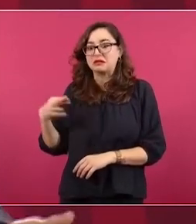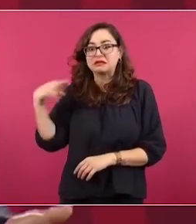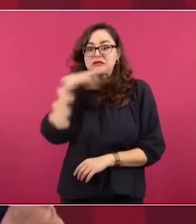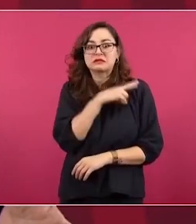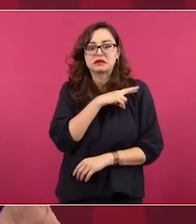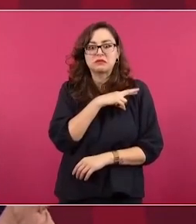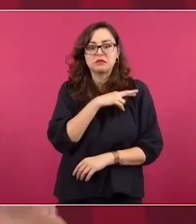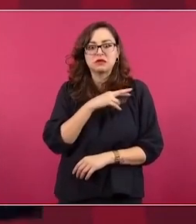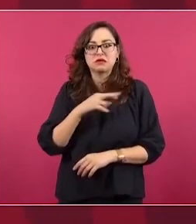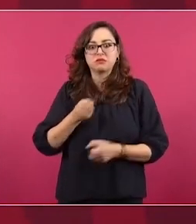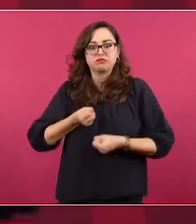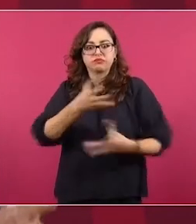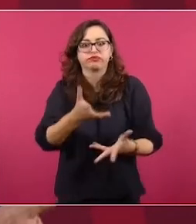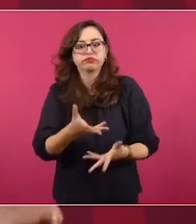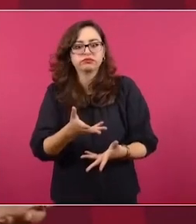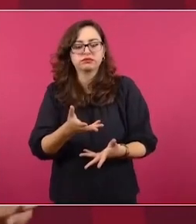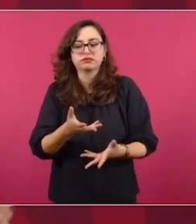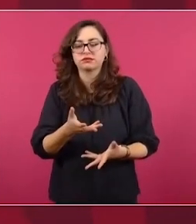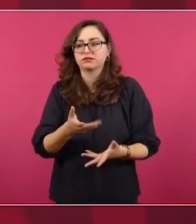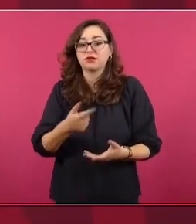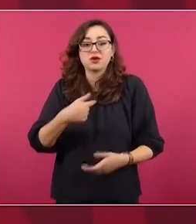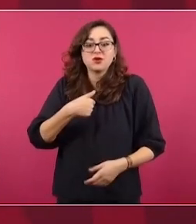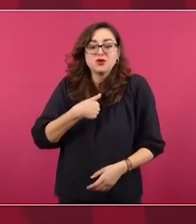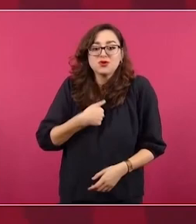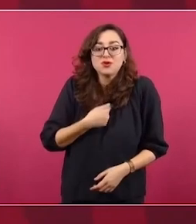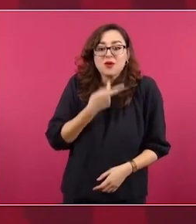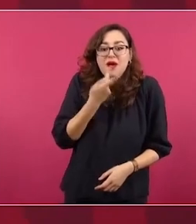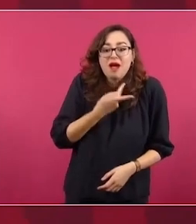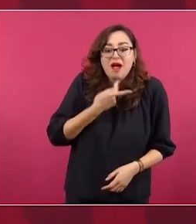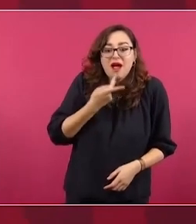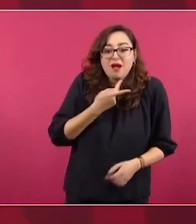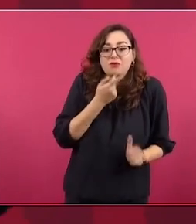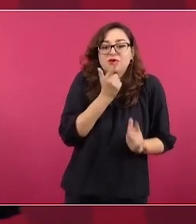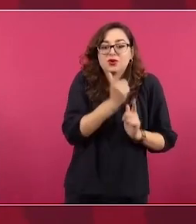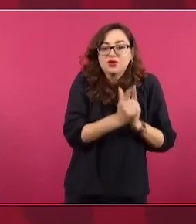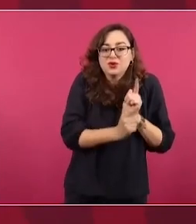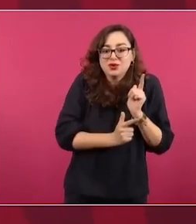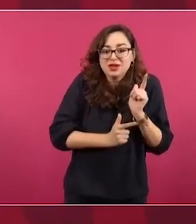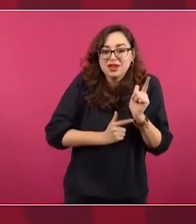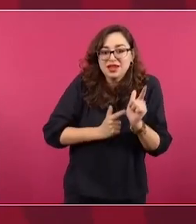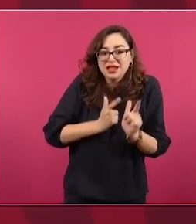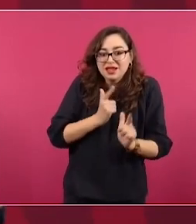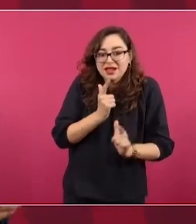sea, yo hablo despacio y a mí me gusta siempre